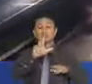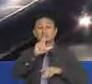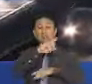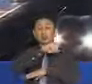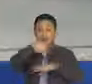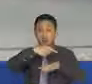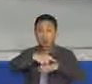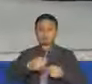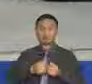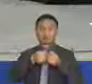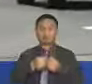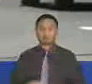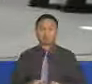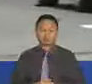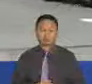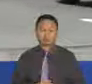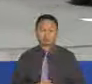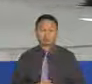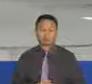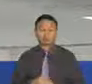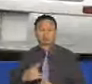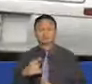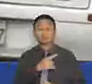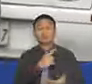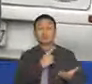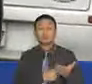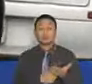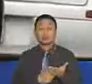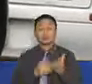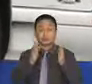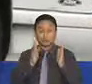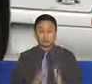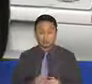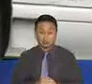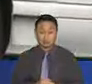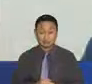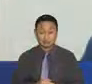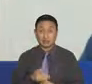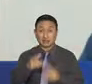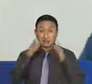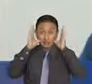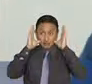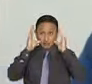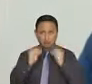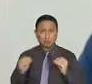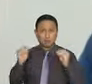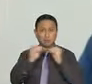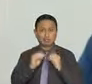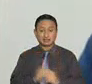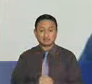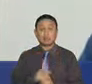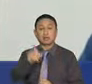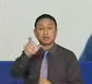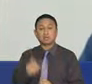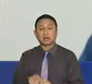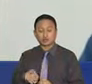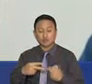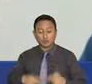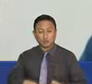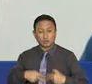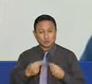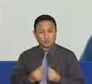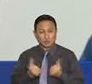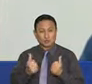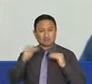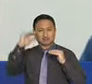congestiones una situación que a decir de analistas pueden empeorar la calidad de vida de las personas disminuye porque